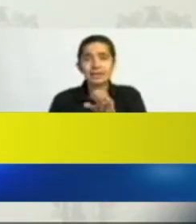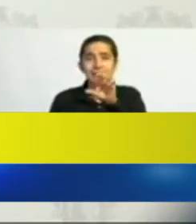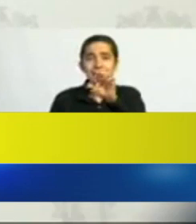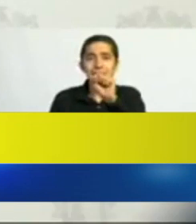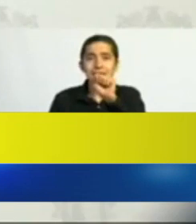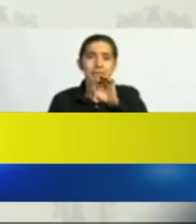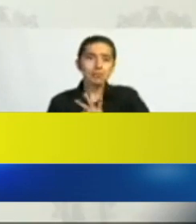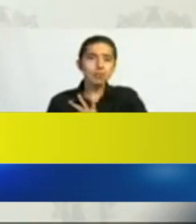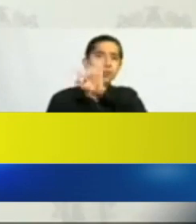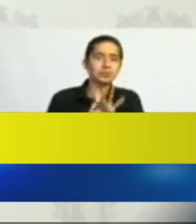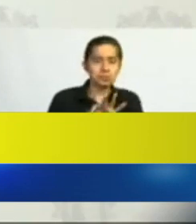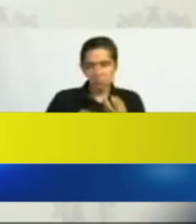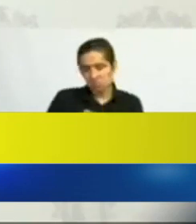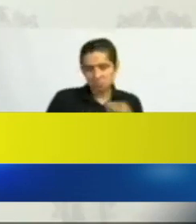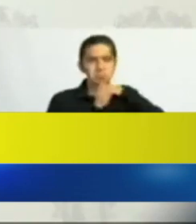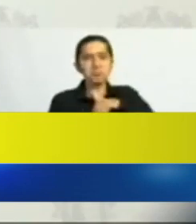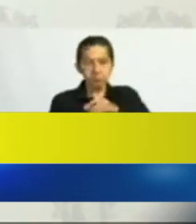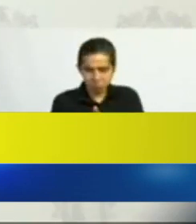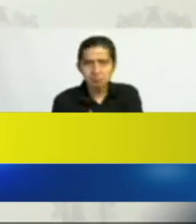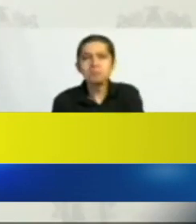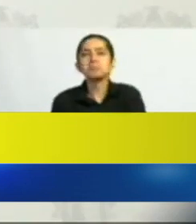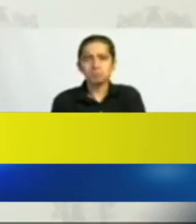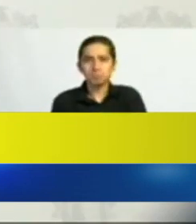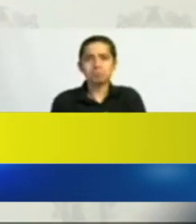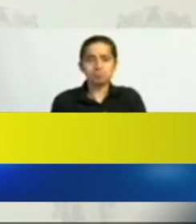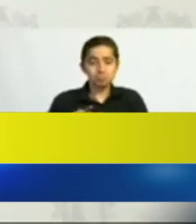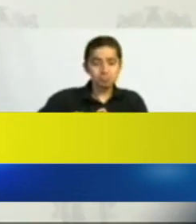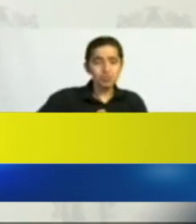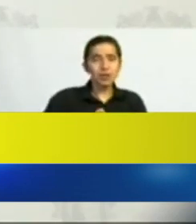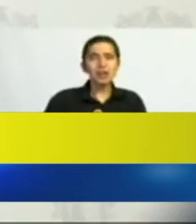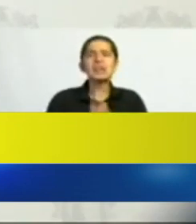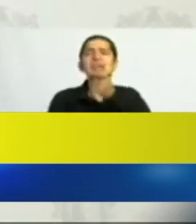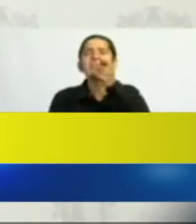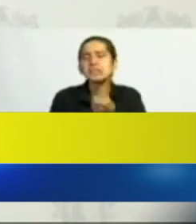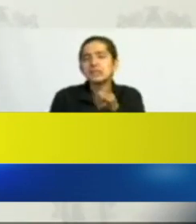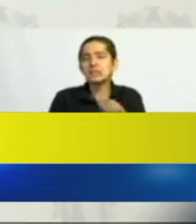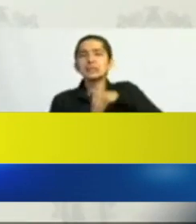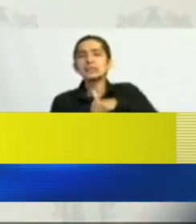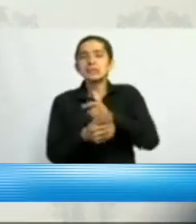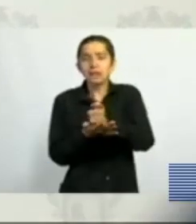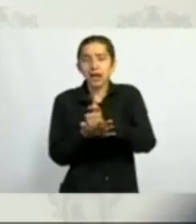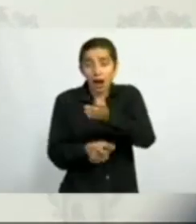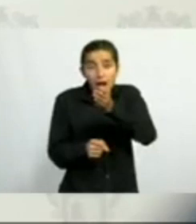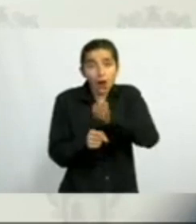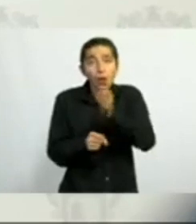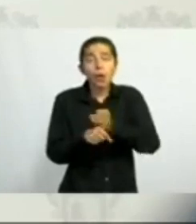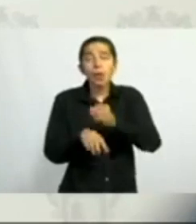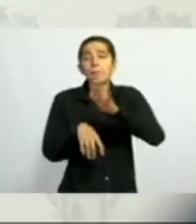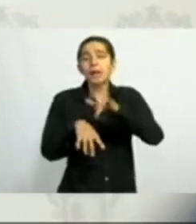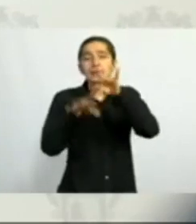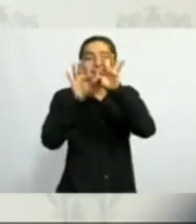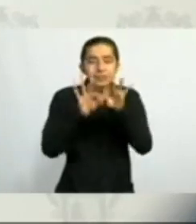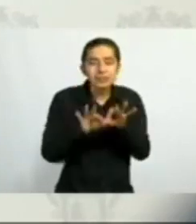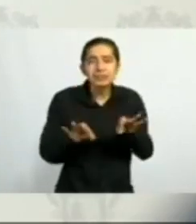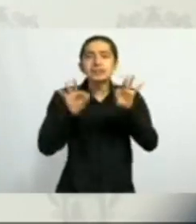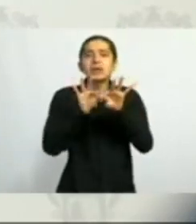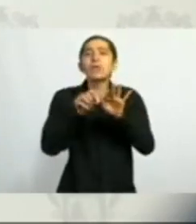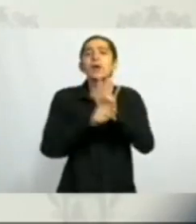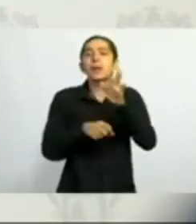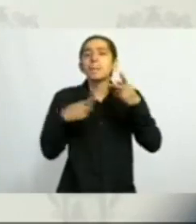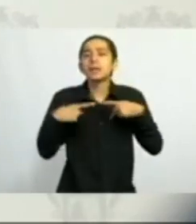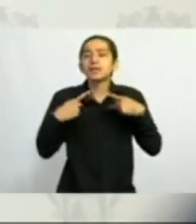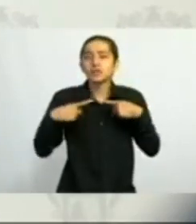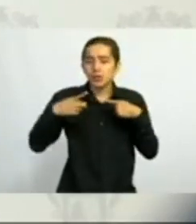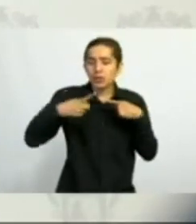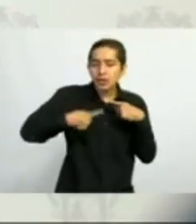60 por ciento. Este incremento va dirigido en este momento principalmente a los